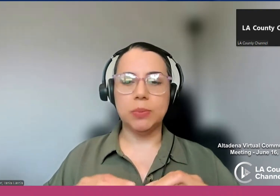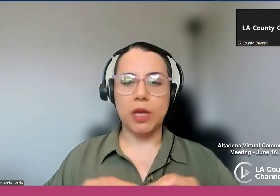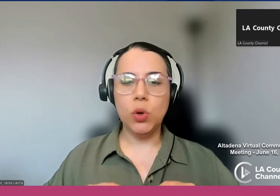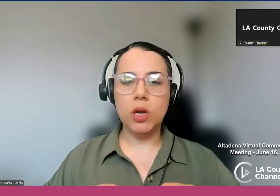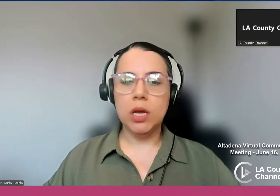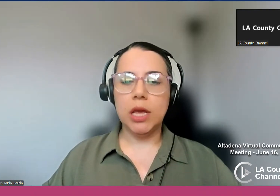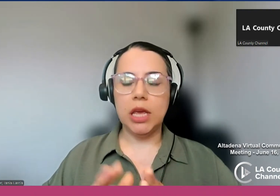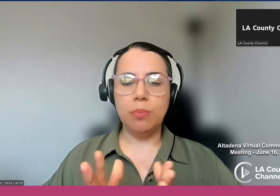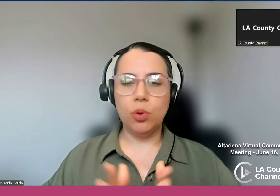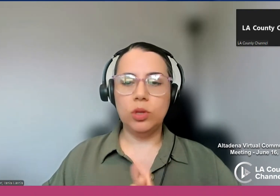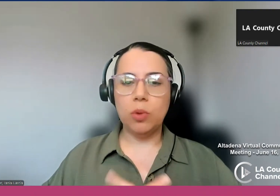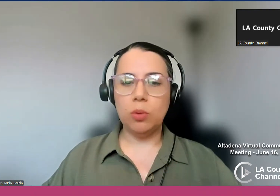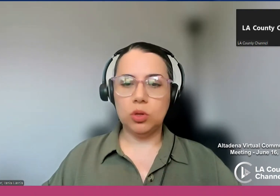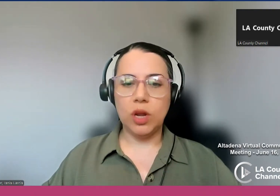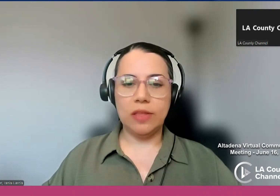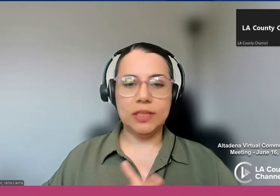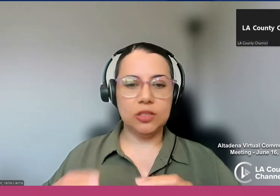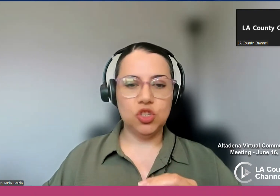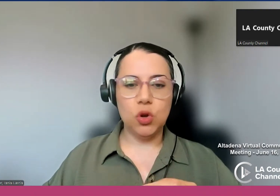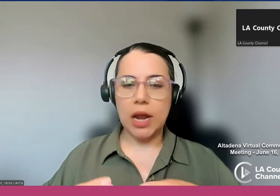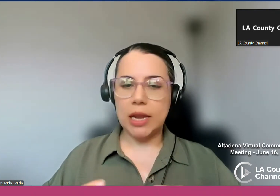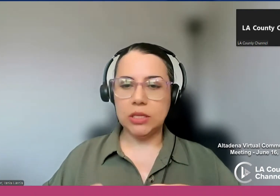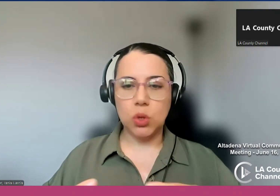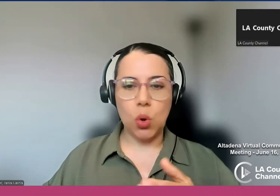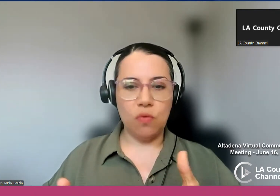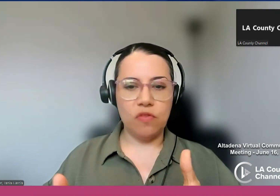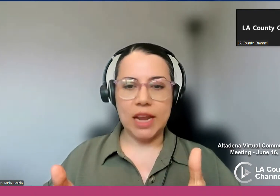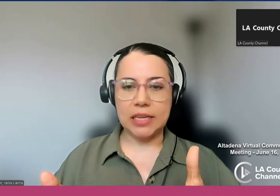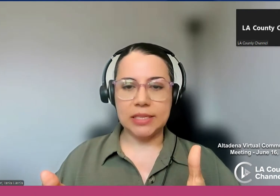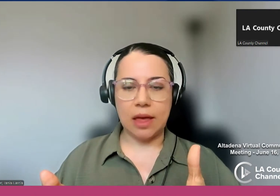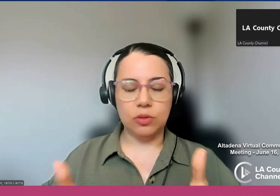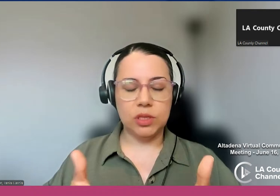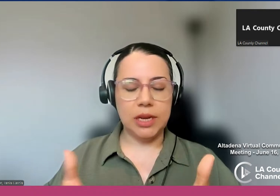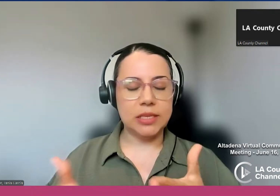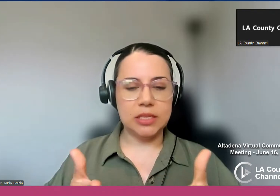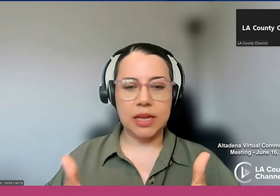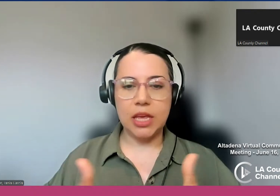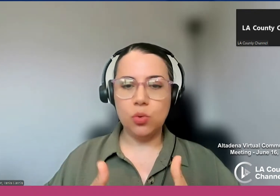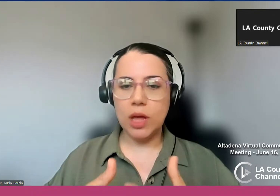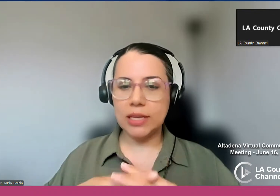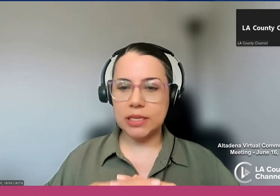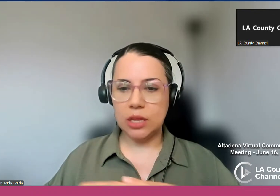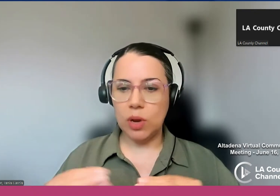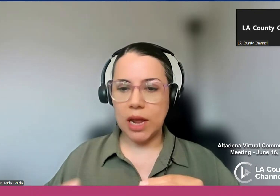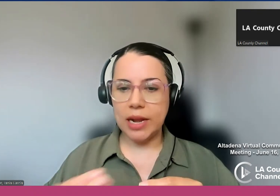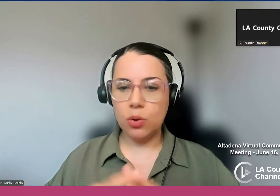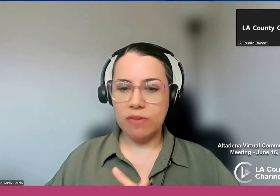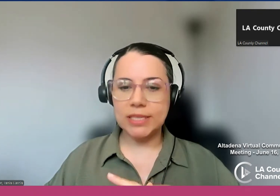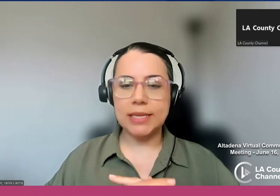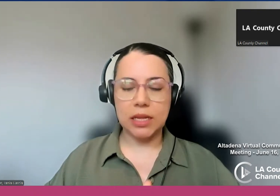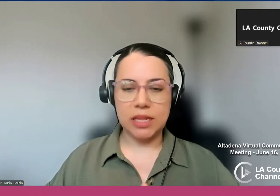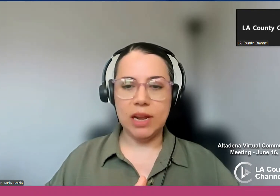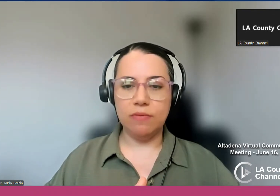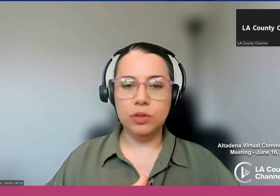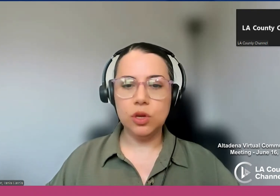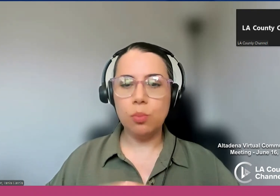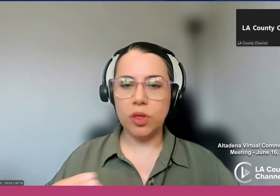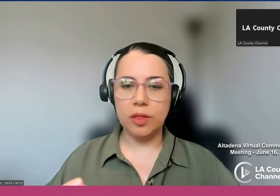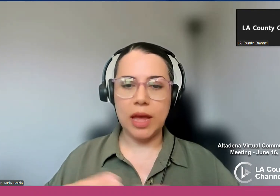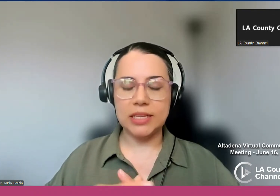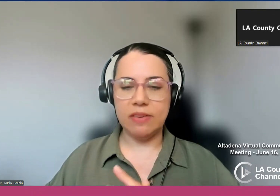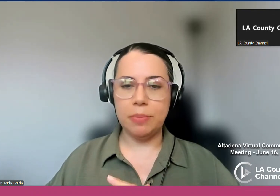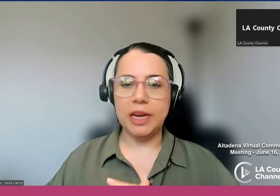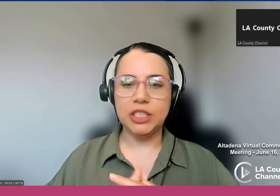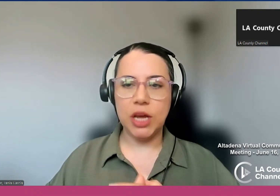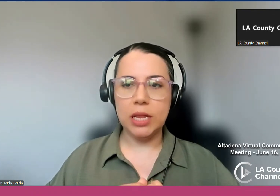seleccionen español y por último el botón que dice done, listo o finalizado. Si necesitan ayuda accesando el canal, una vez que se active la función,